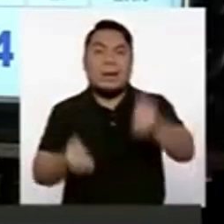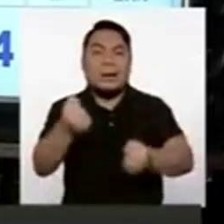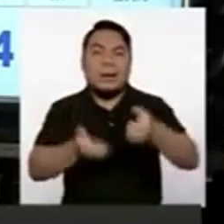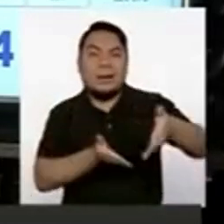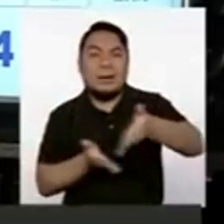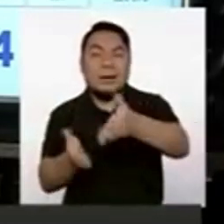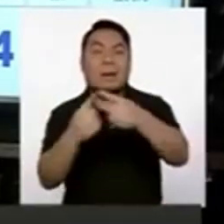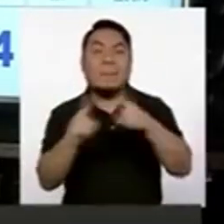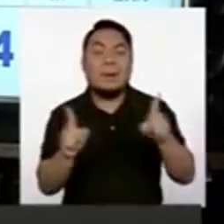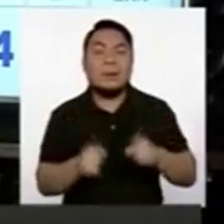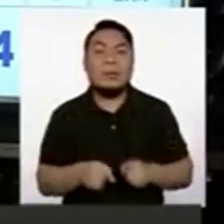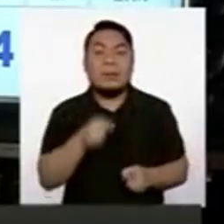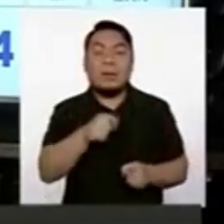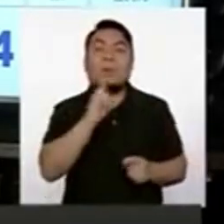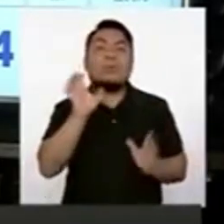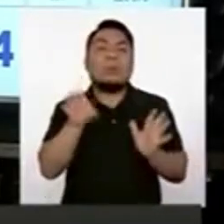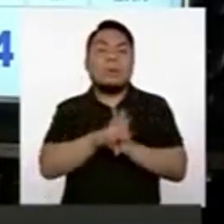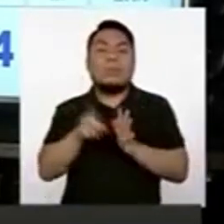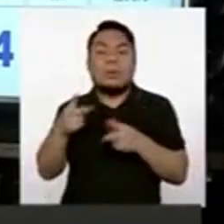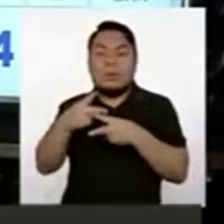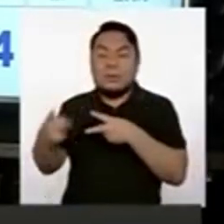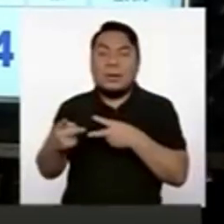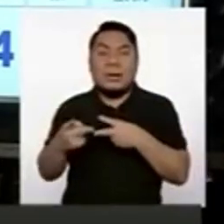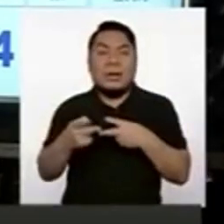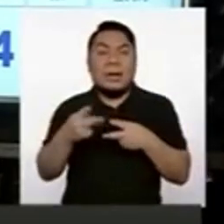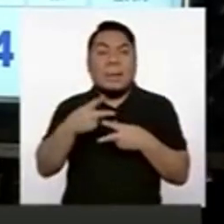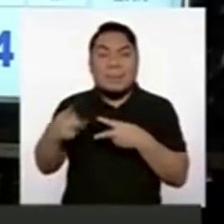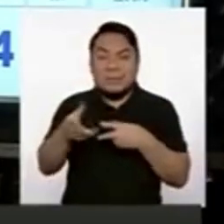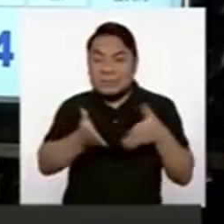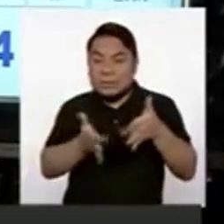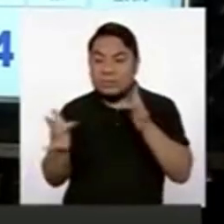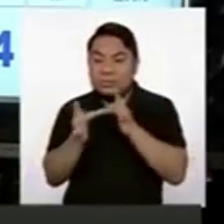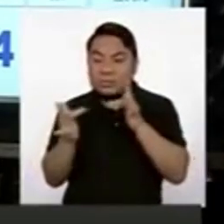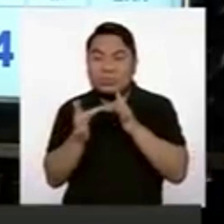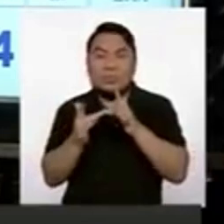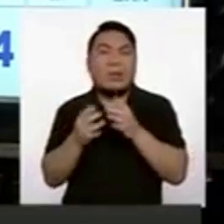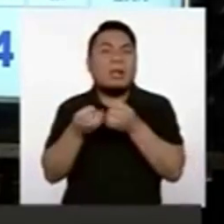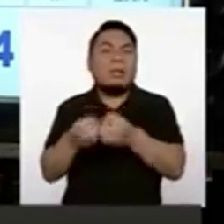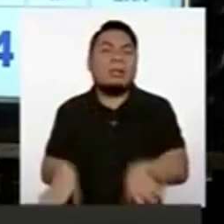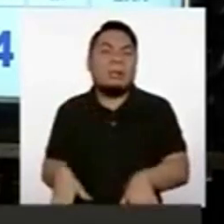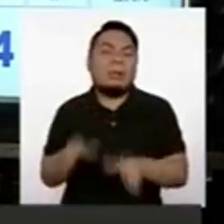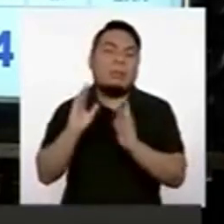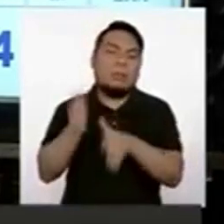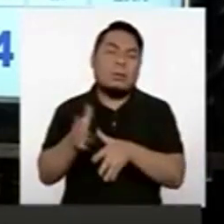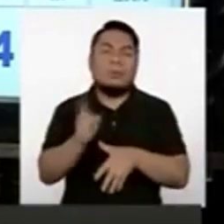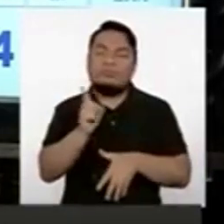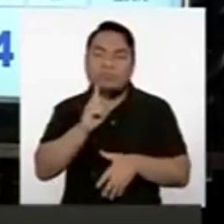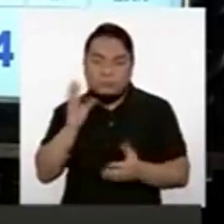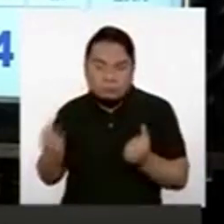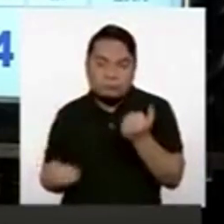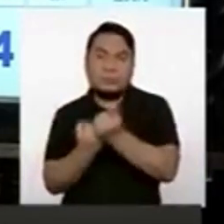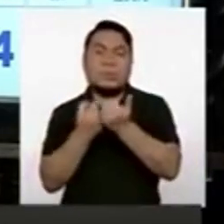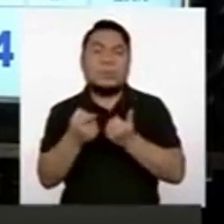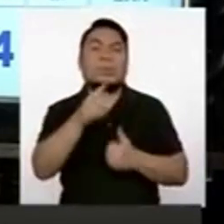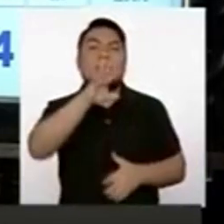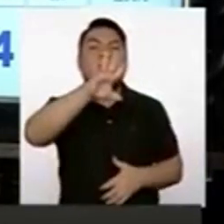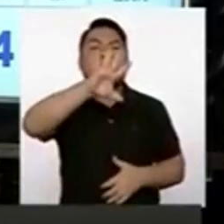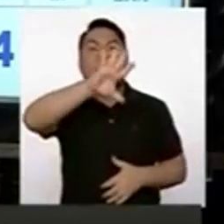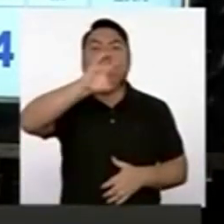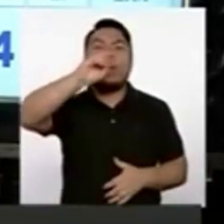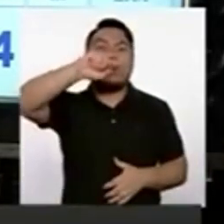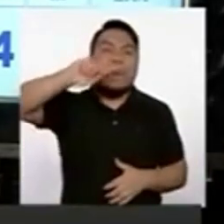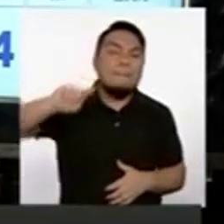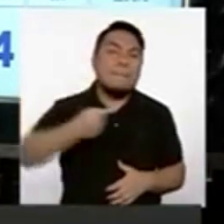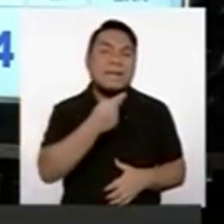Pero sin embargo la red vecinal está completamente abandonada. Vamos a intervenir en 50.000 kilómetros